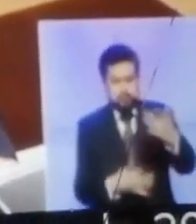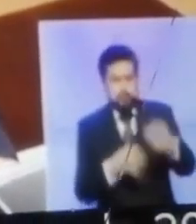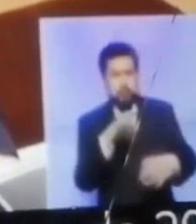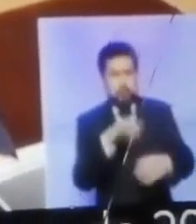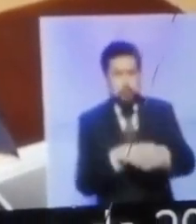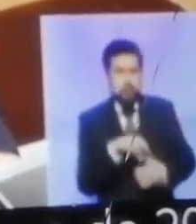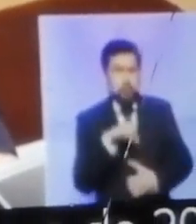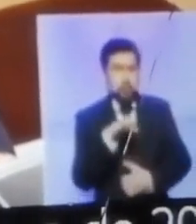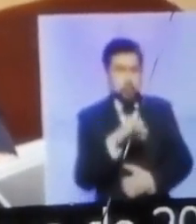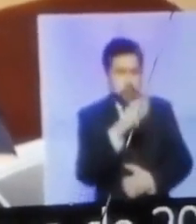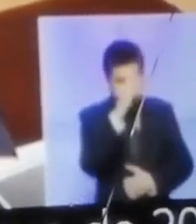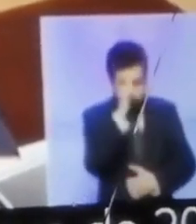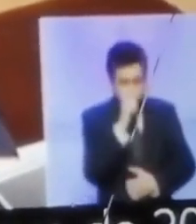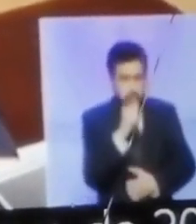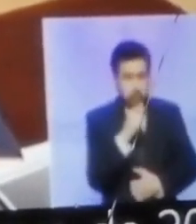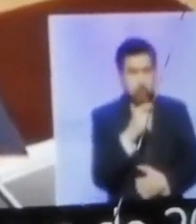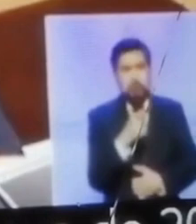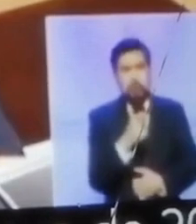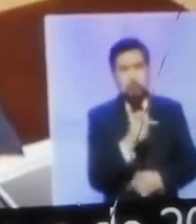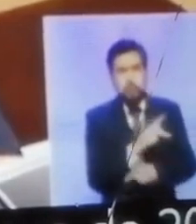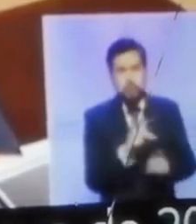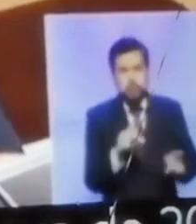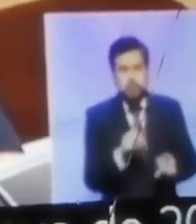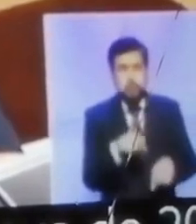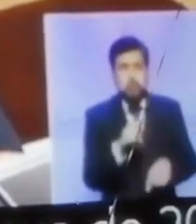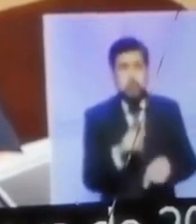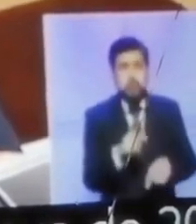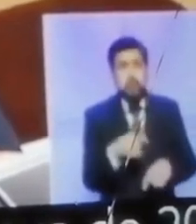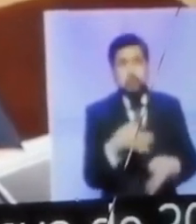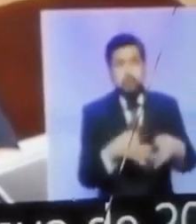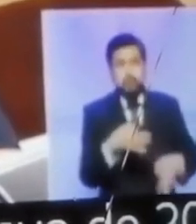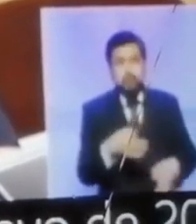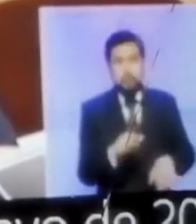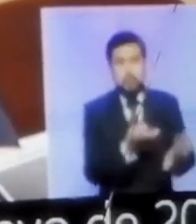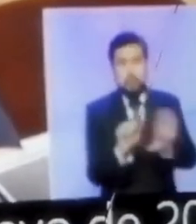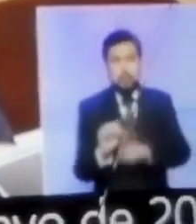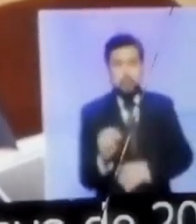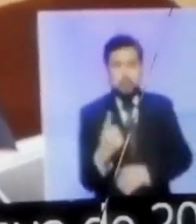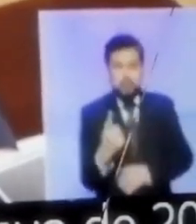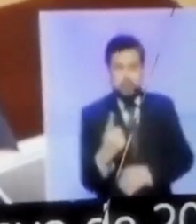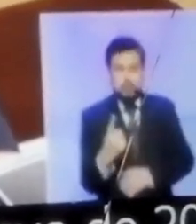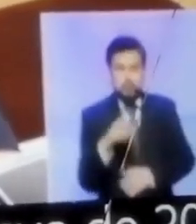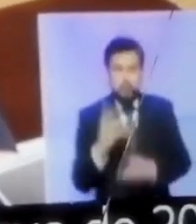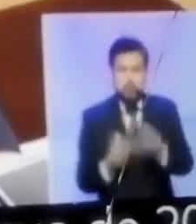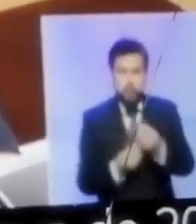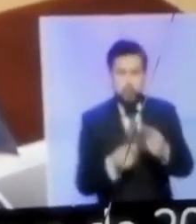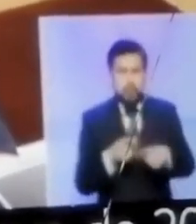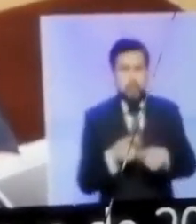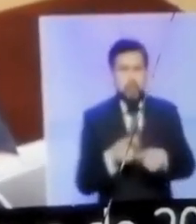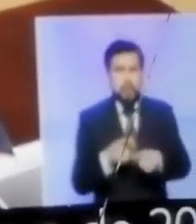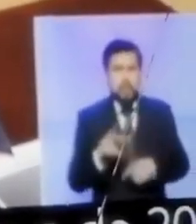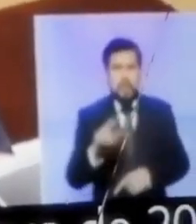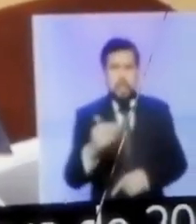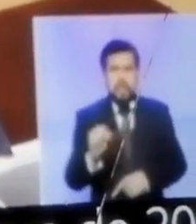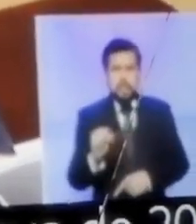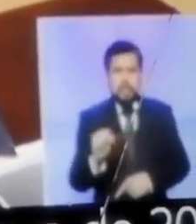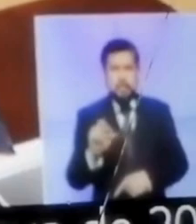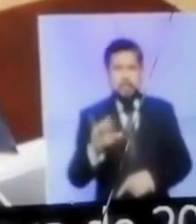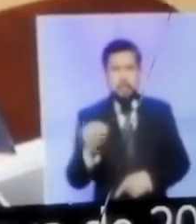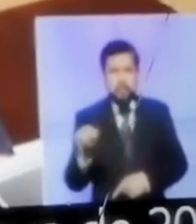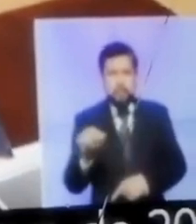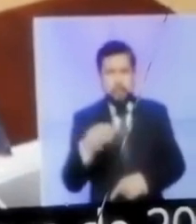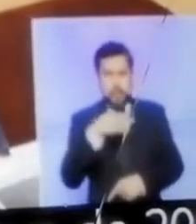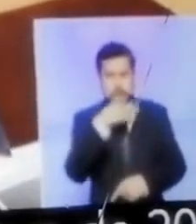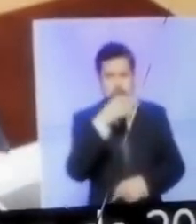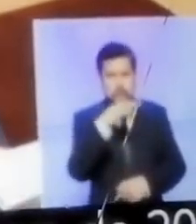votos con la precisión que en el juicio de la ciudadanía 661 de esta anualidad y su acumulado el magistrado Reyes Rodríguez Mondragón